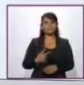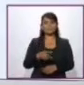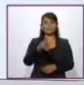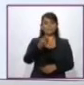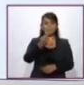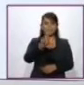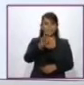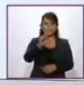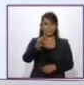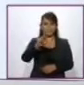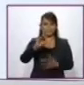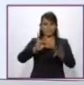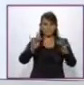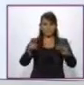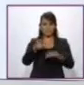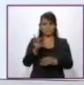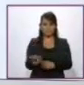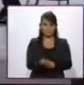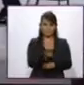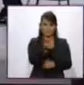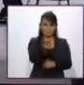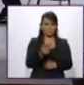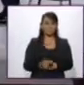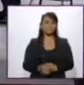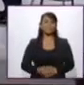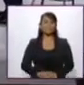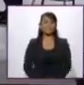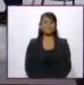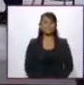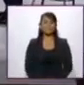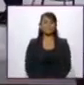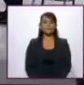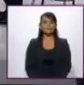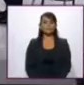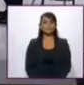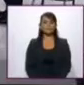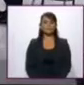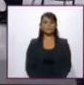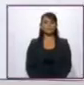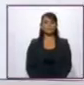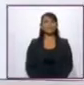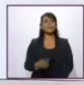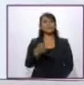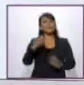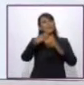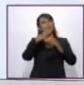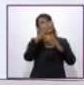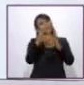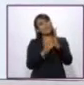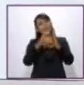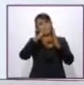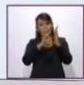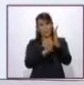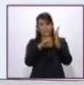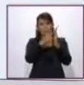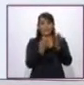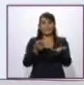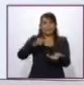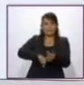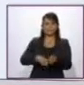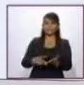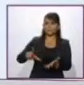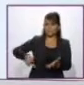la pregunta, candidato, ¿considera que la existencia de códigos de ética y conducta al interior de las